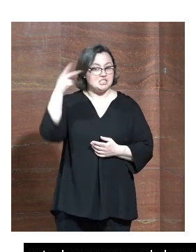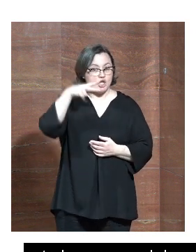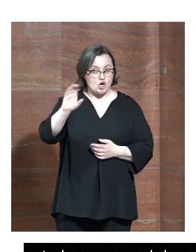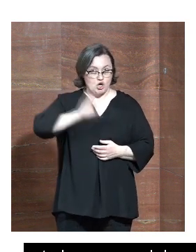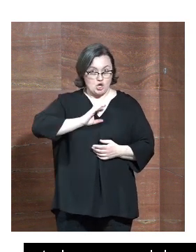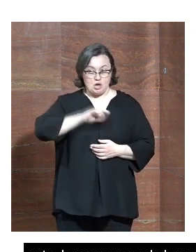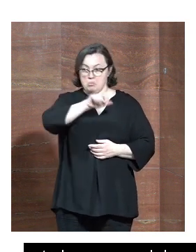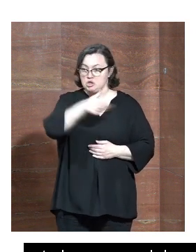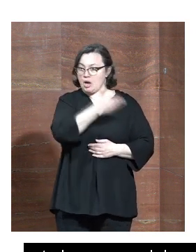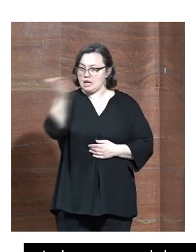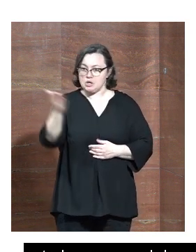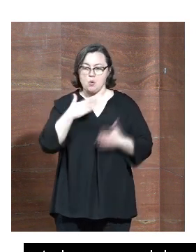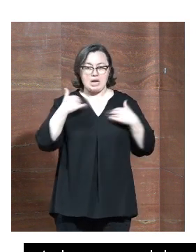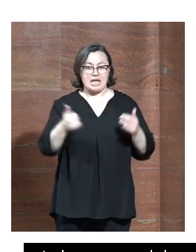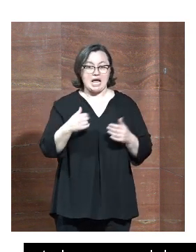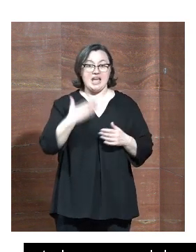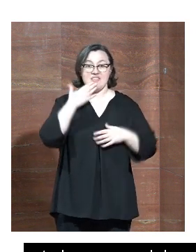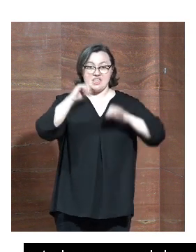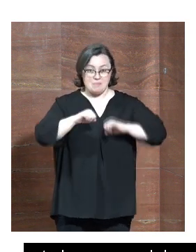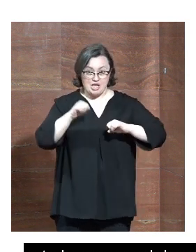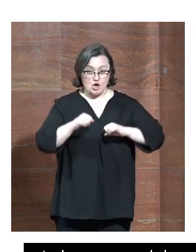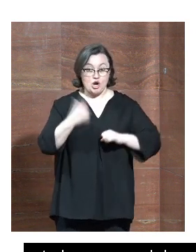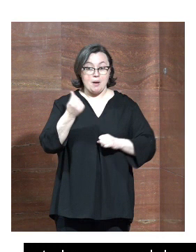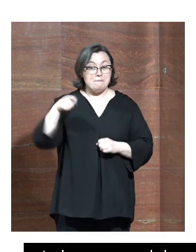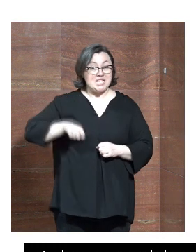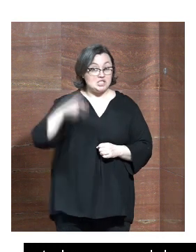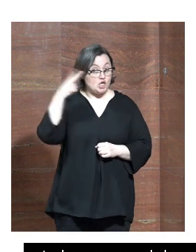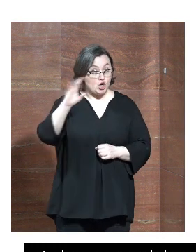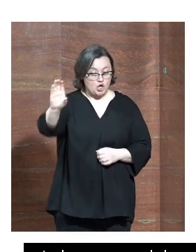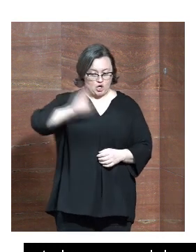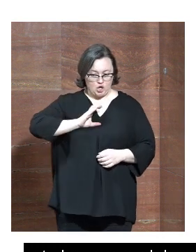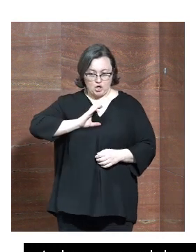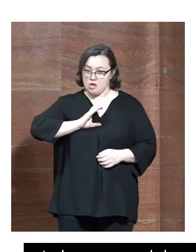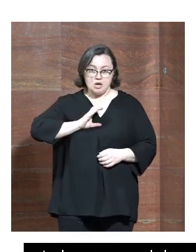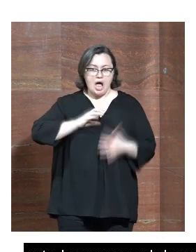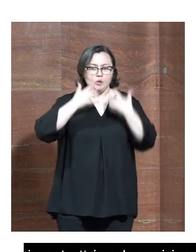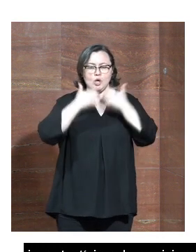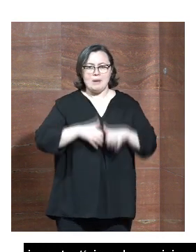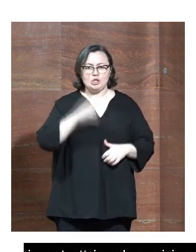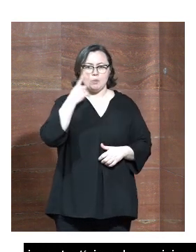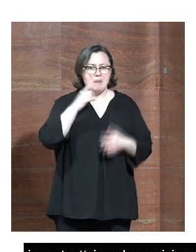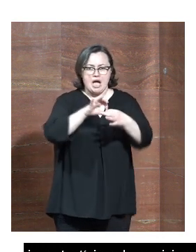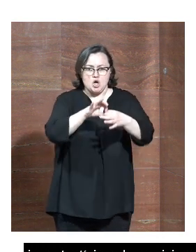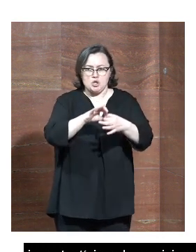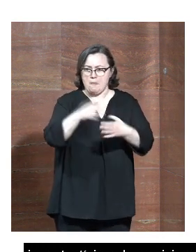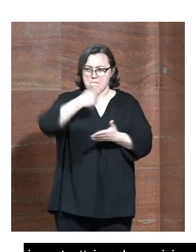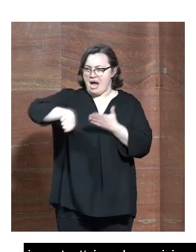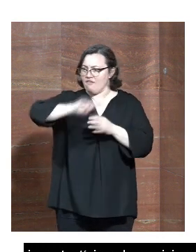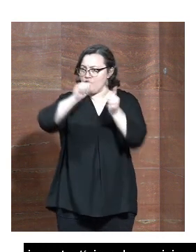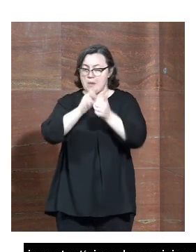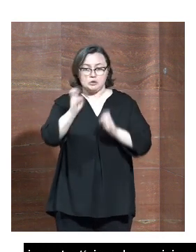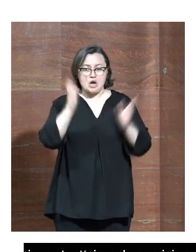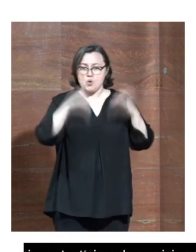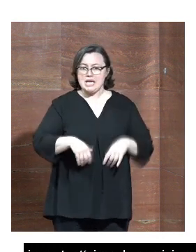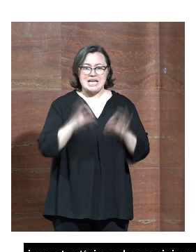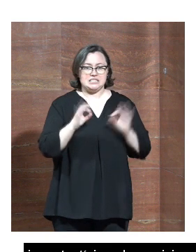pensión ni a ninguna de las personas que somos mayores, que somos pensionistas, por otro sistema que no sea la banca. Por